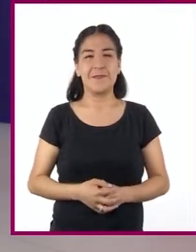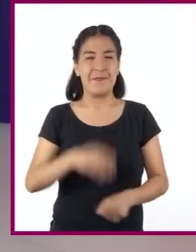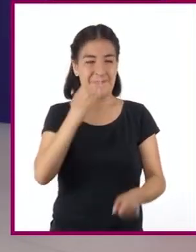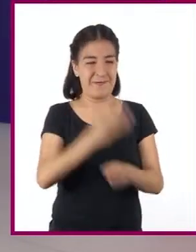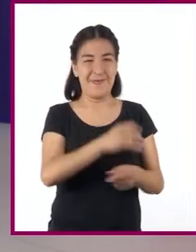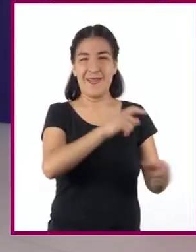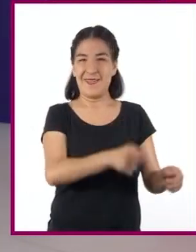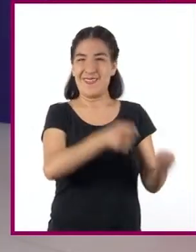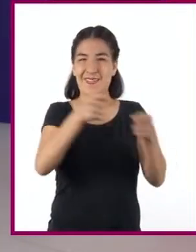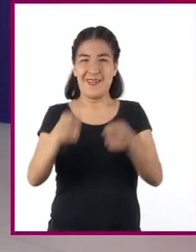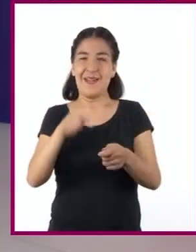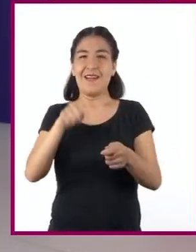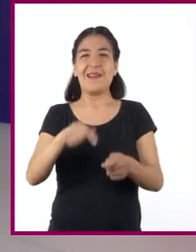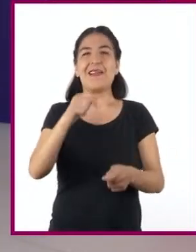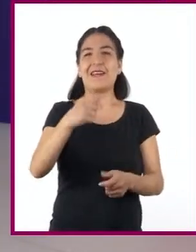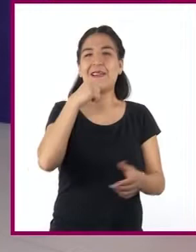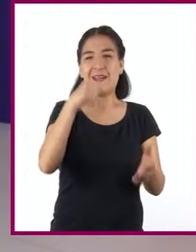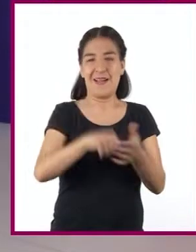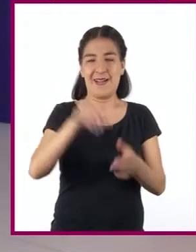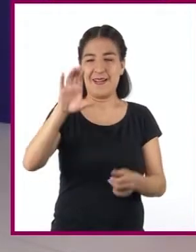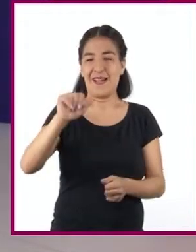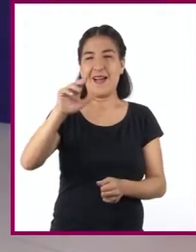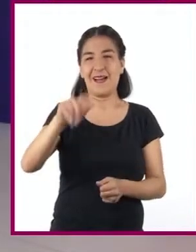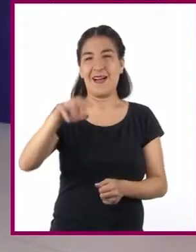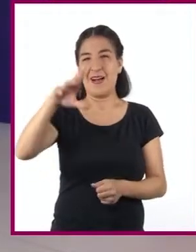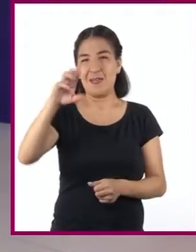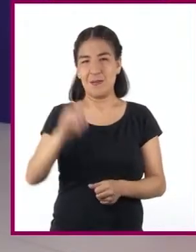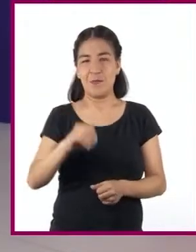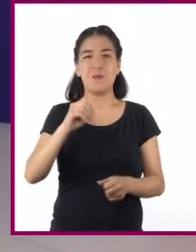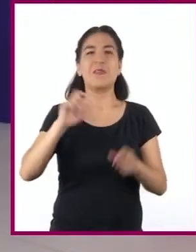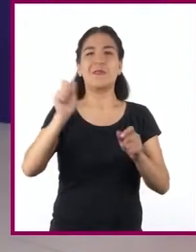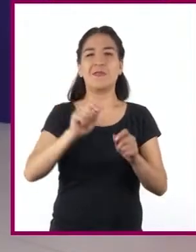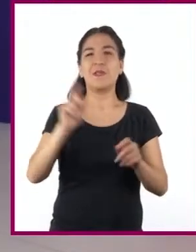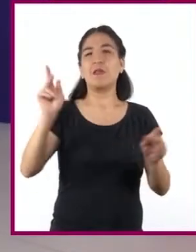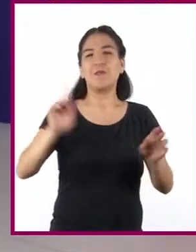recibimos la carta de Cácaro Plumón.